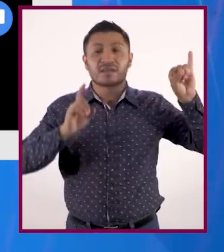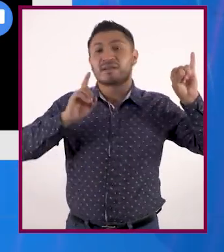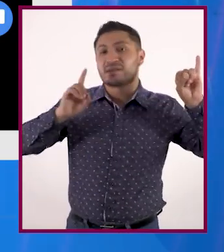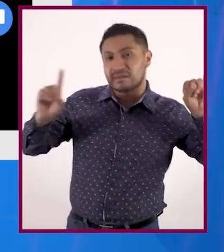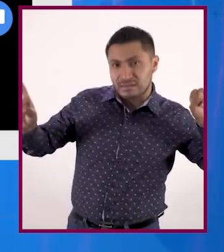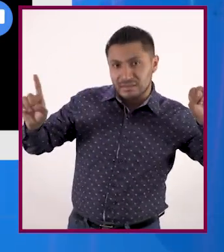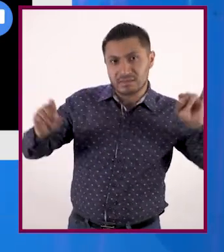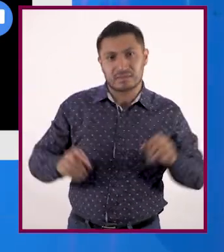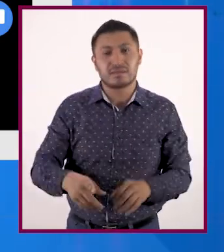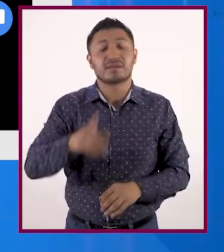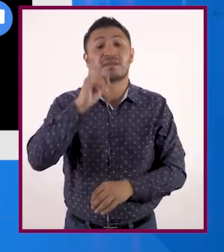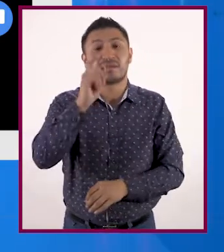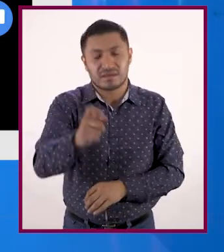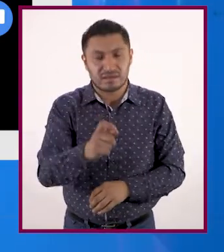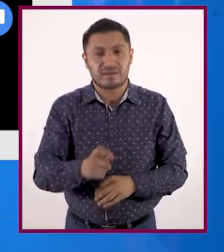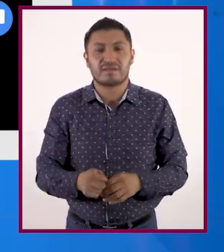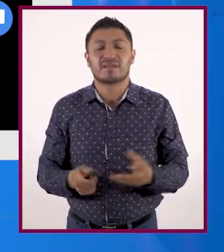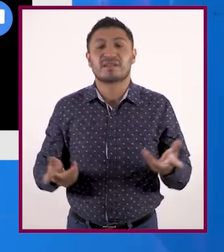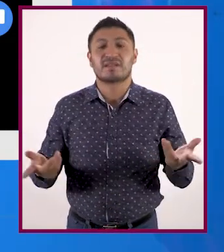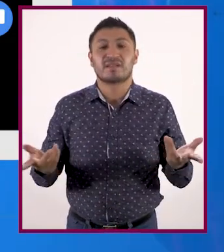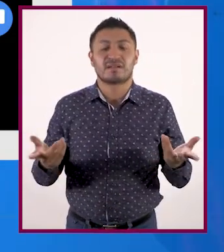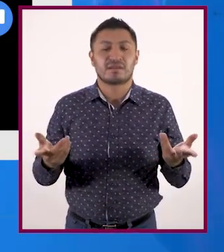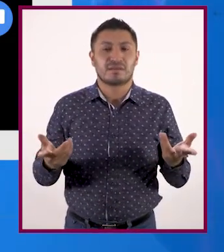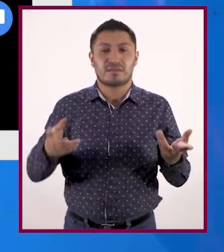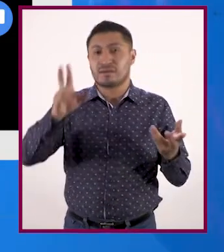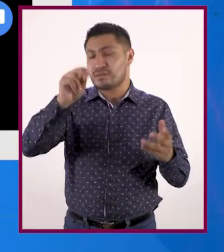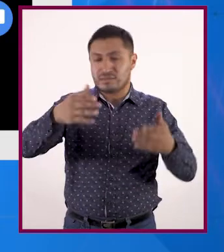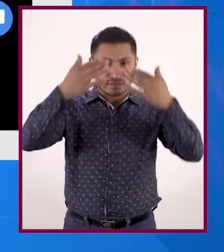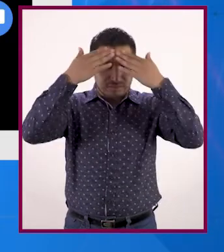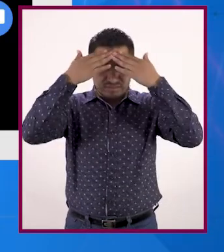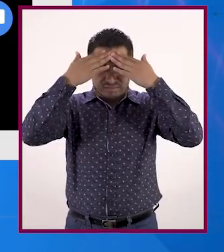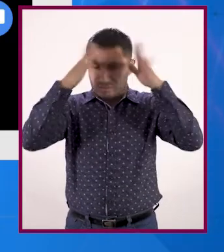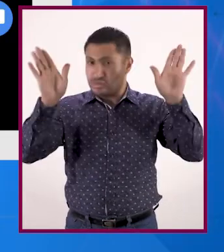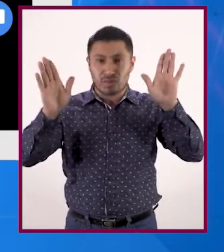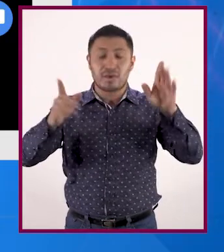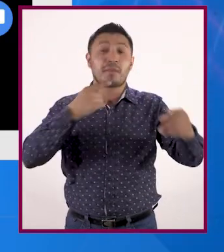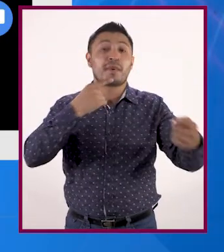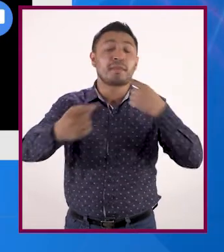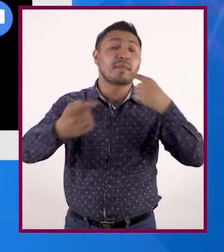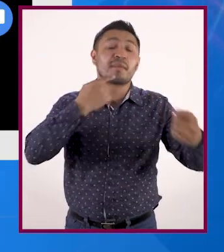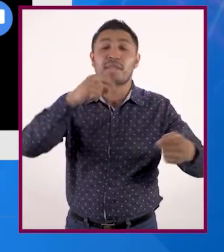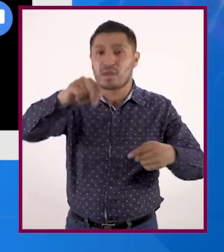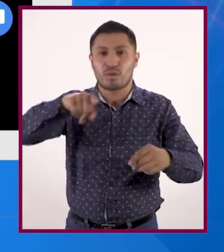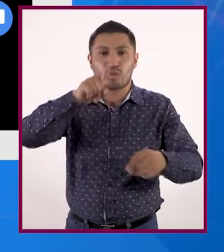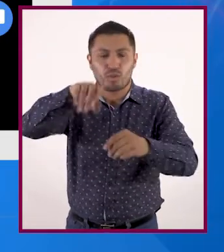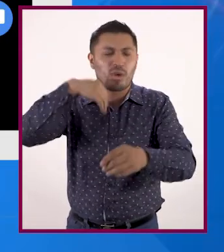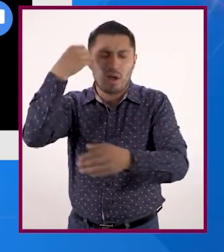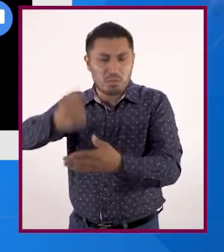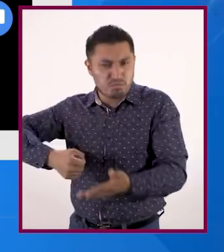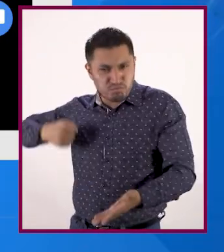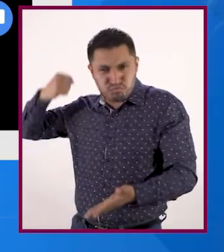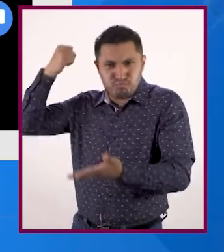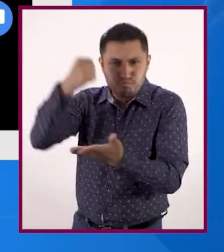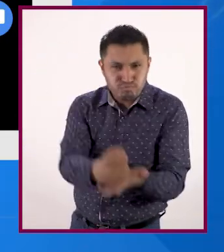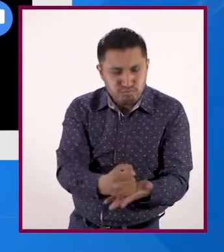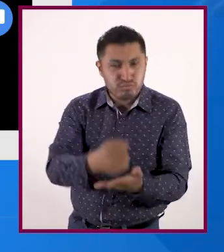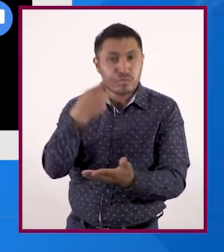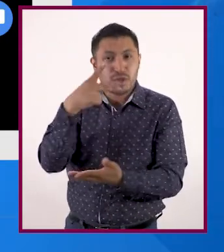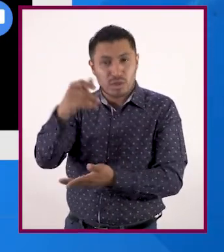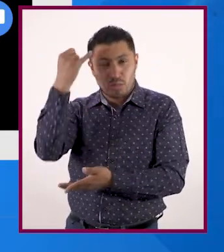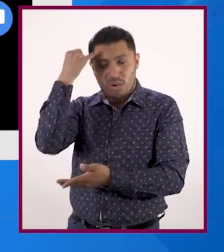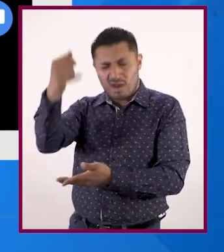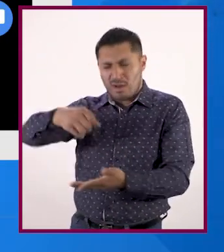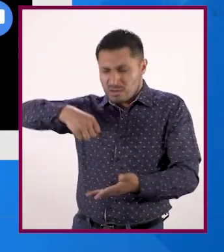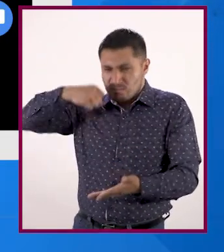derecha es que ya no estamos abiertos al diálogo más bien ya tratamos de imponer nuestra visión del mundo y